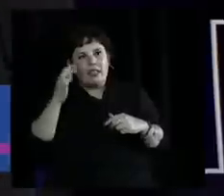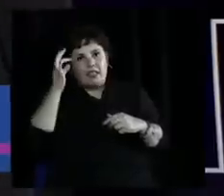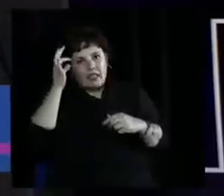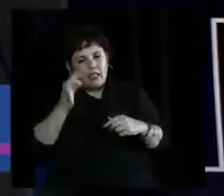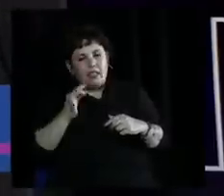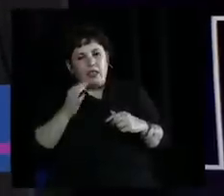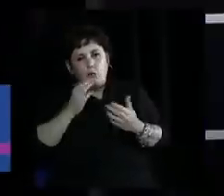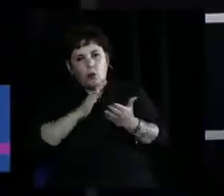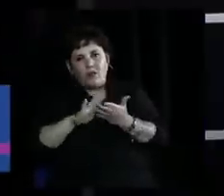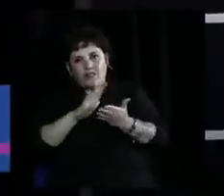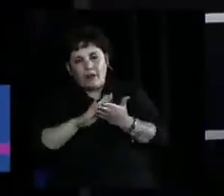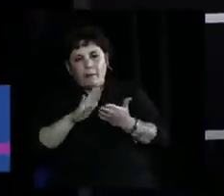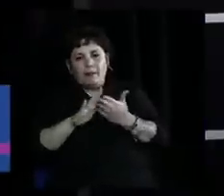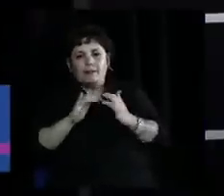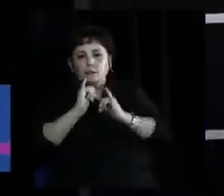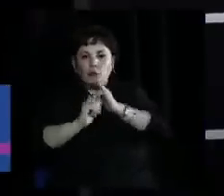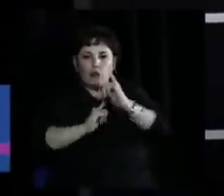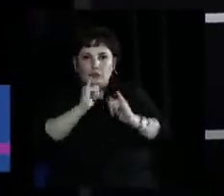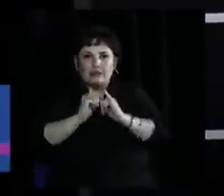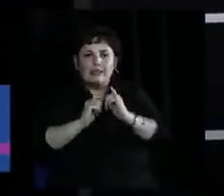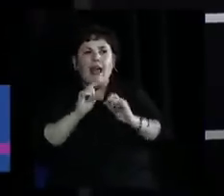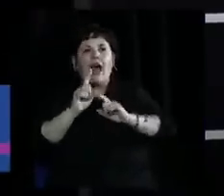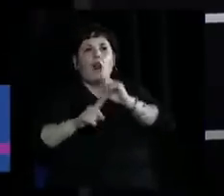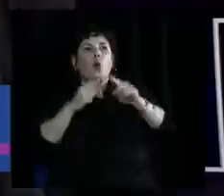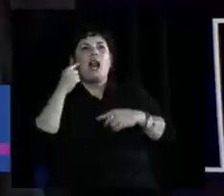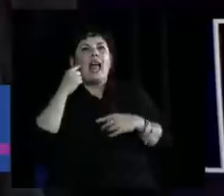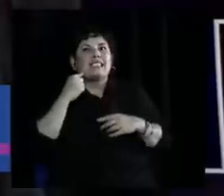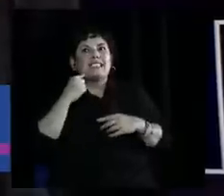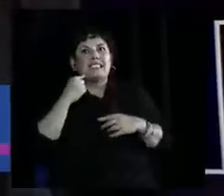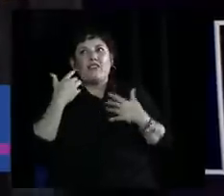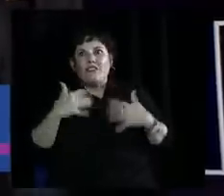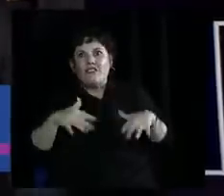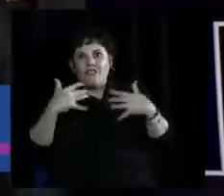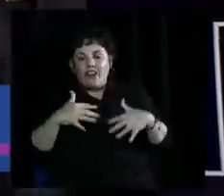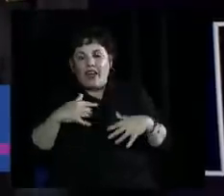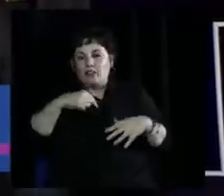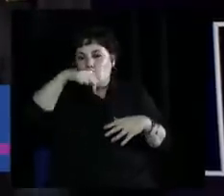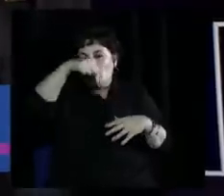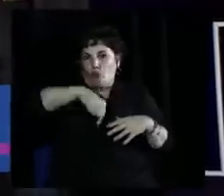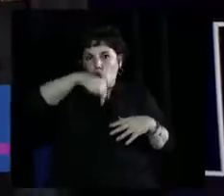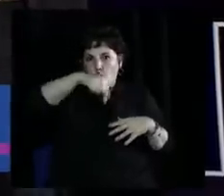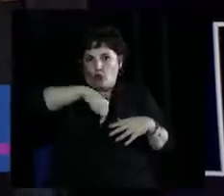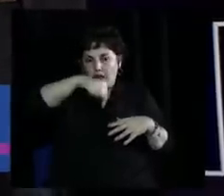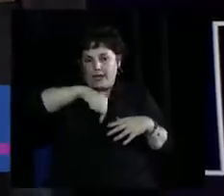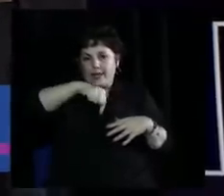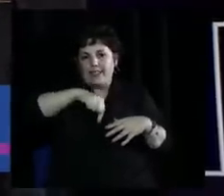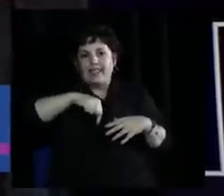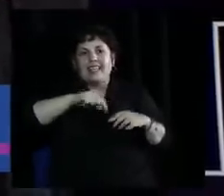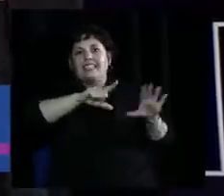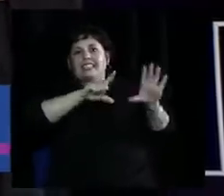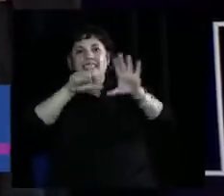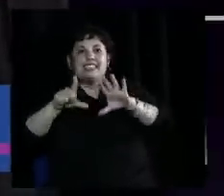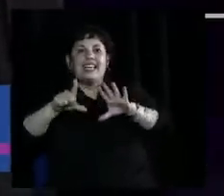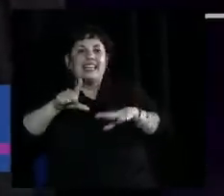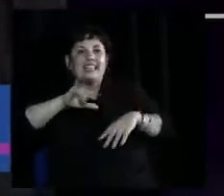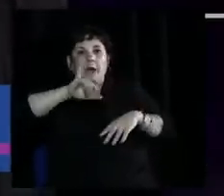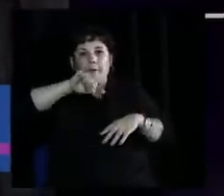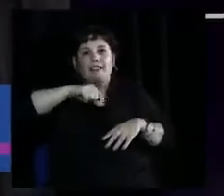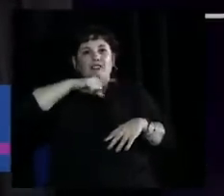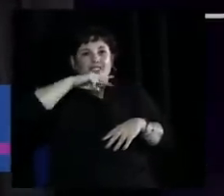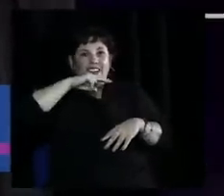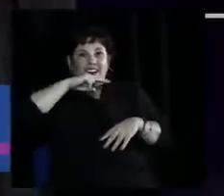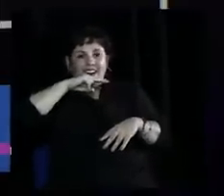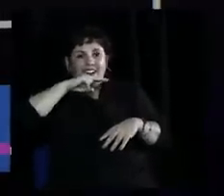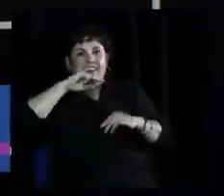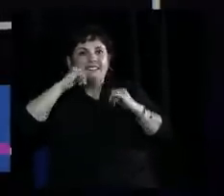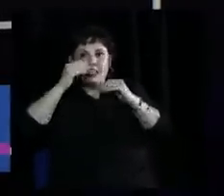nuevamente comentarte algunas cifras que son tremendas. Hoy, este 7 de mayo, este viernes 7 de mayo,